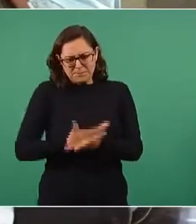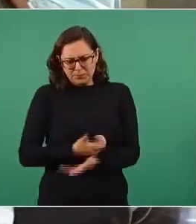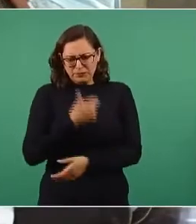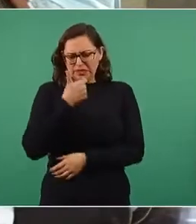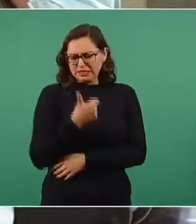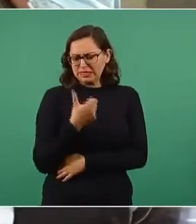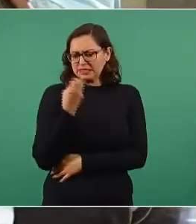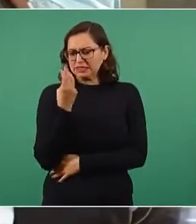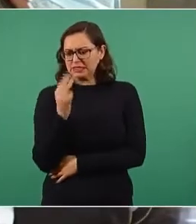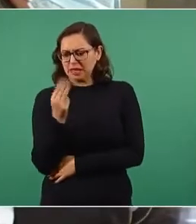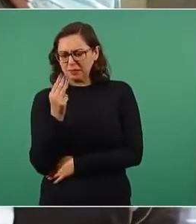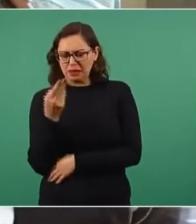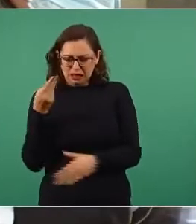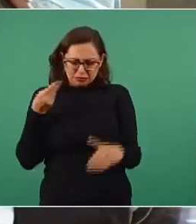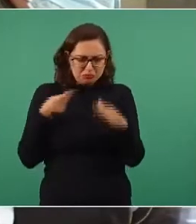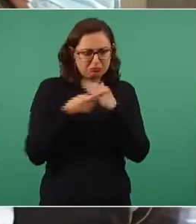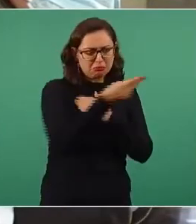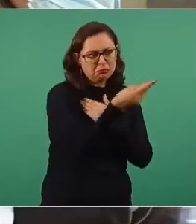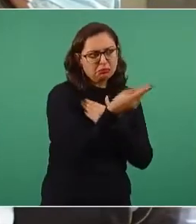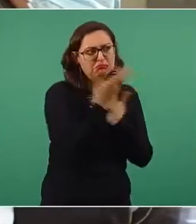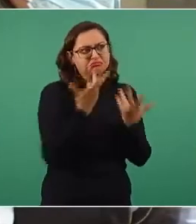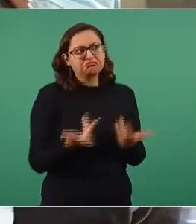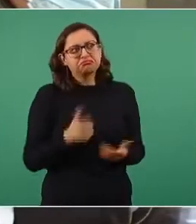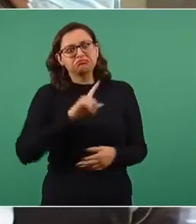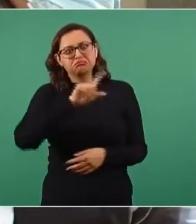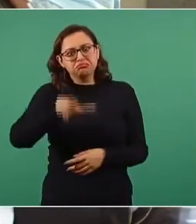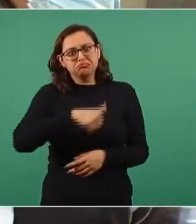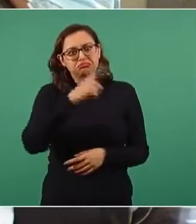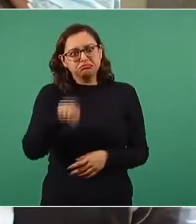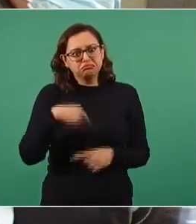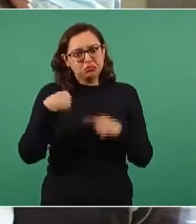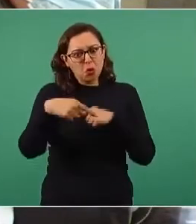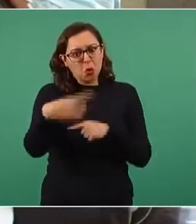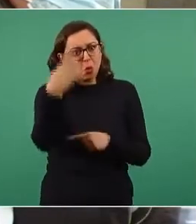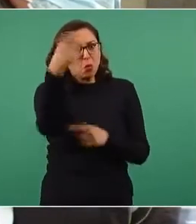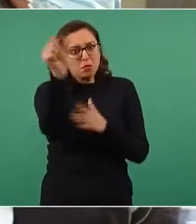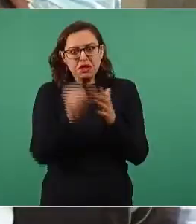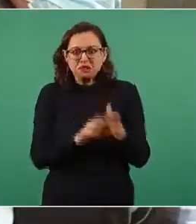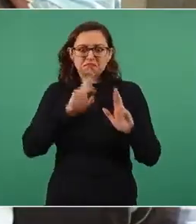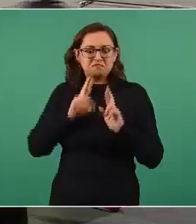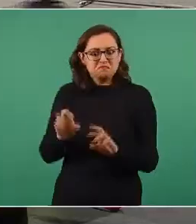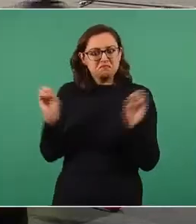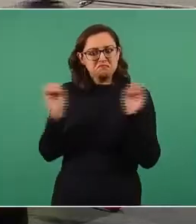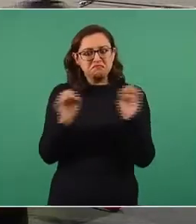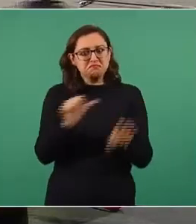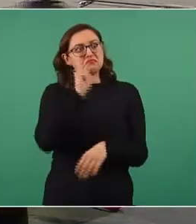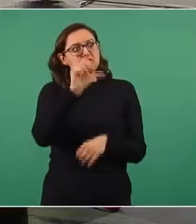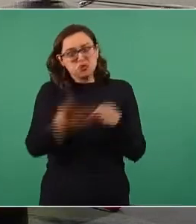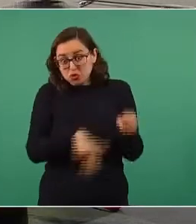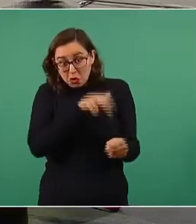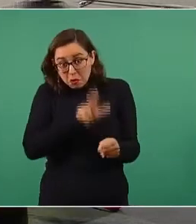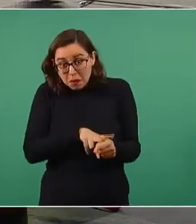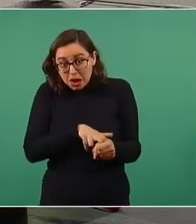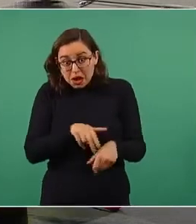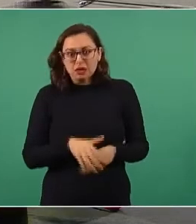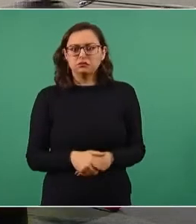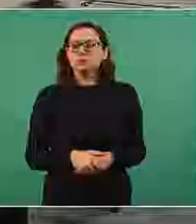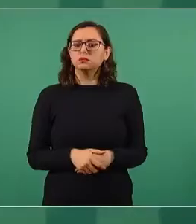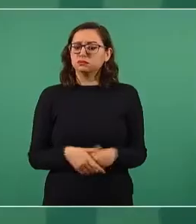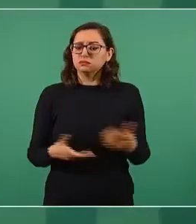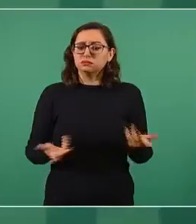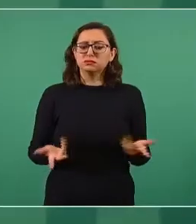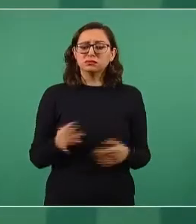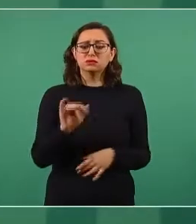que tienen ustedes, ¿es normal que se demore en un mes casi ya en esto? Puede serlo, y además hay diferentes tipos de